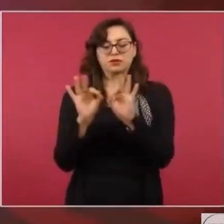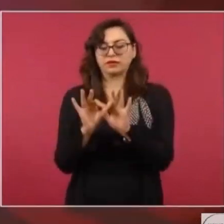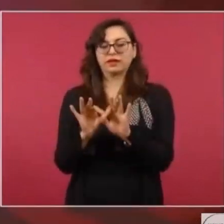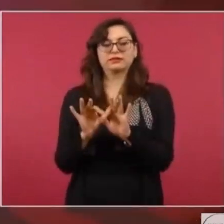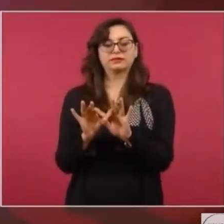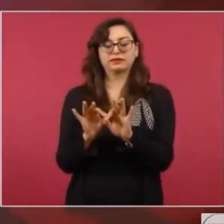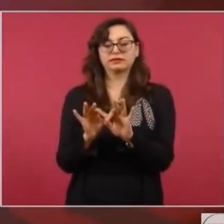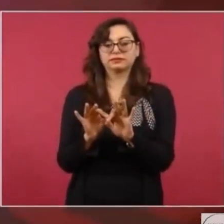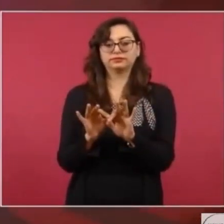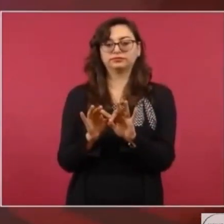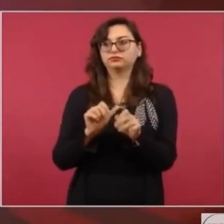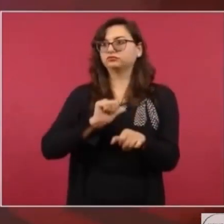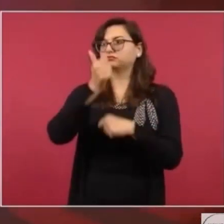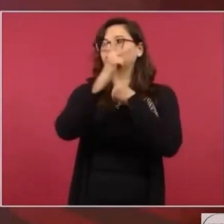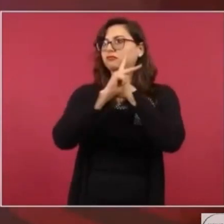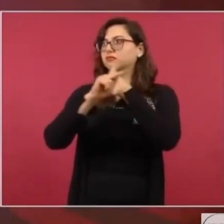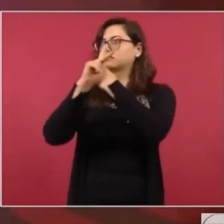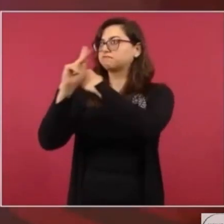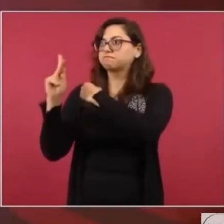importantes del mundo.